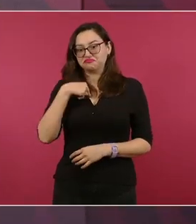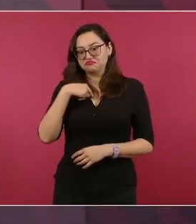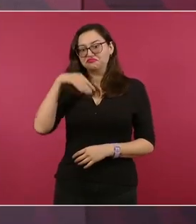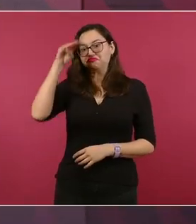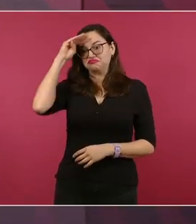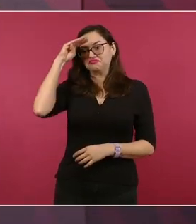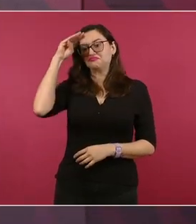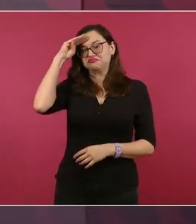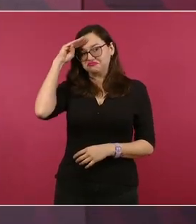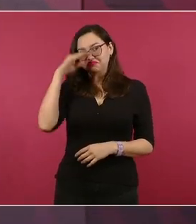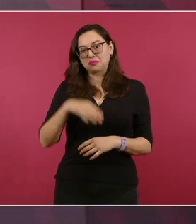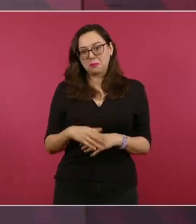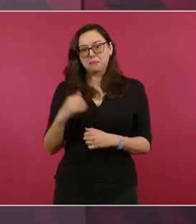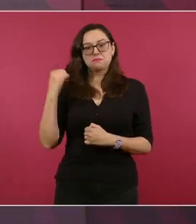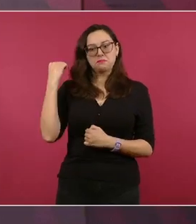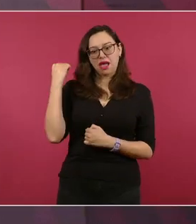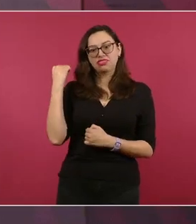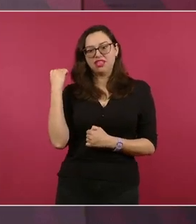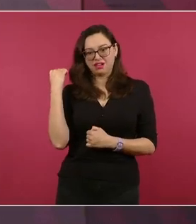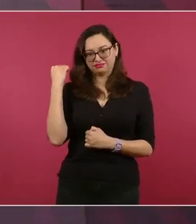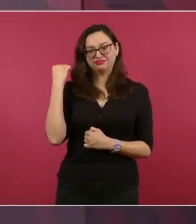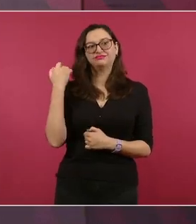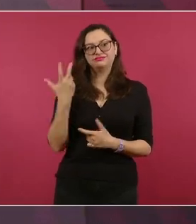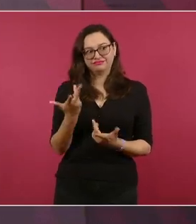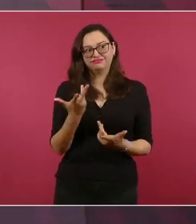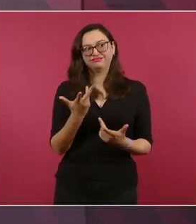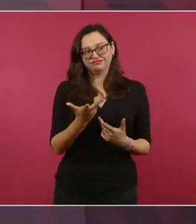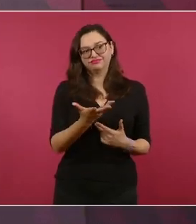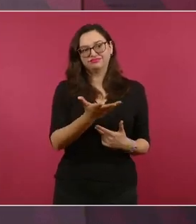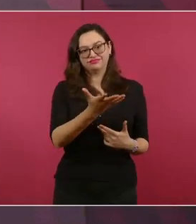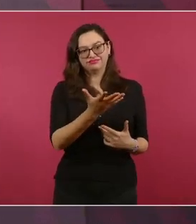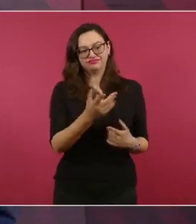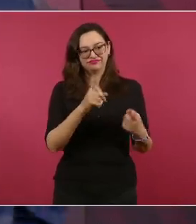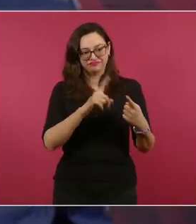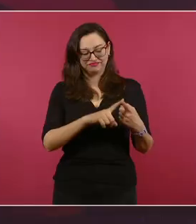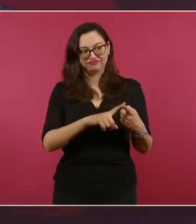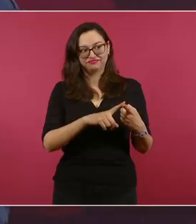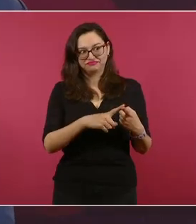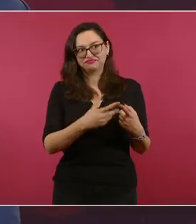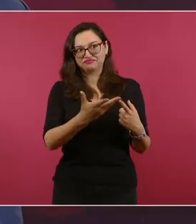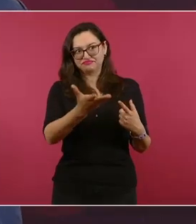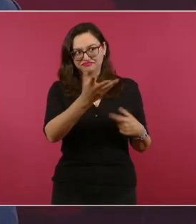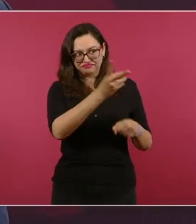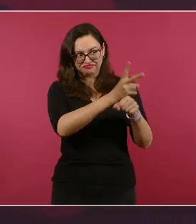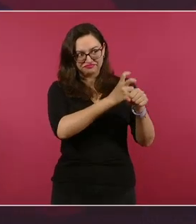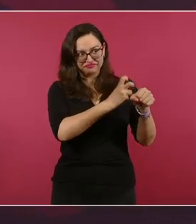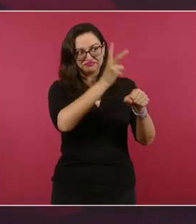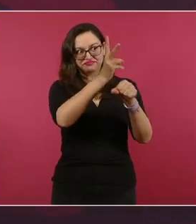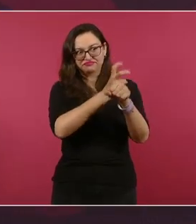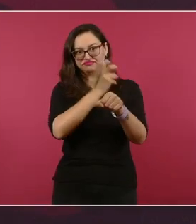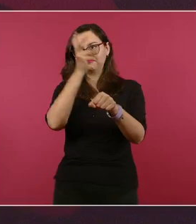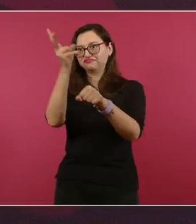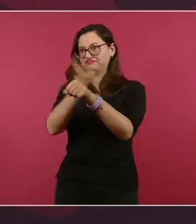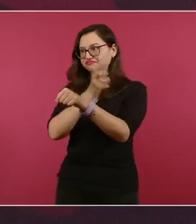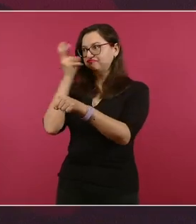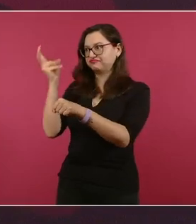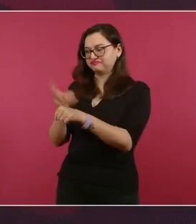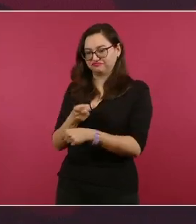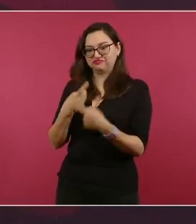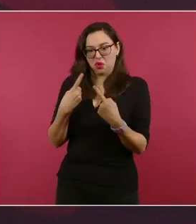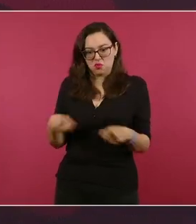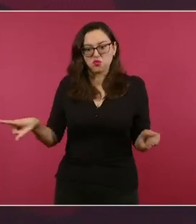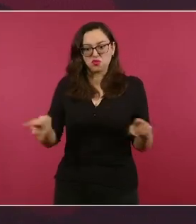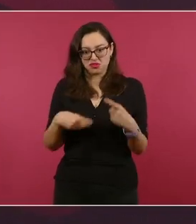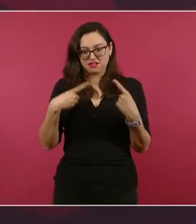de bandas, pero queremos banda de Oaxaca primero, la de Oaxaca. Ahí